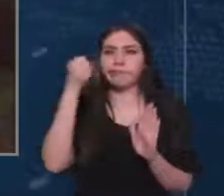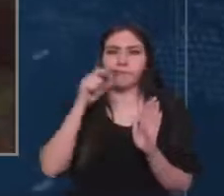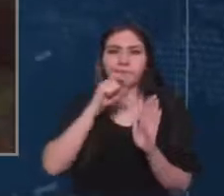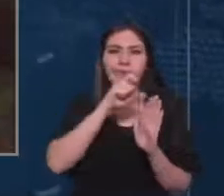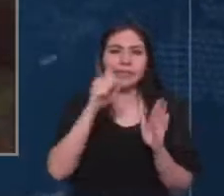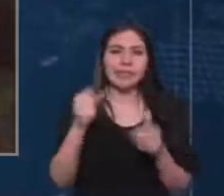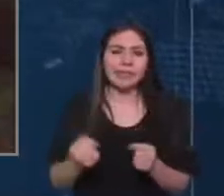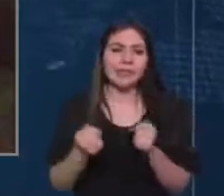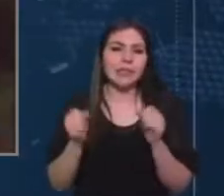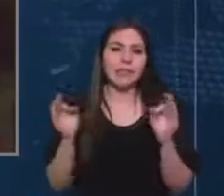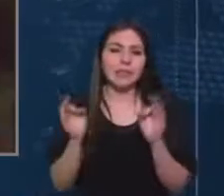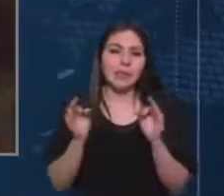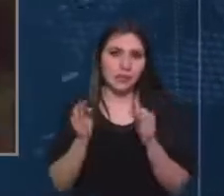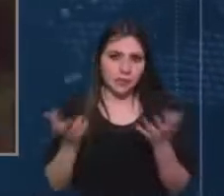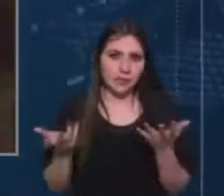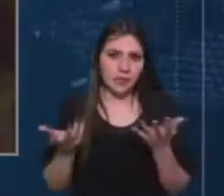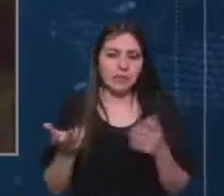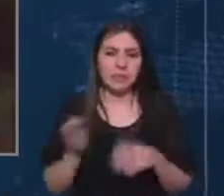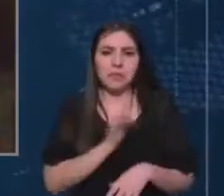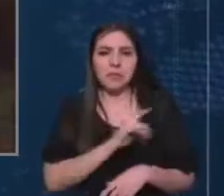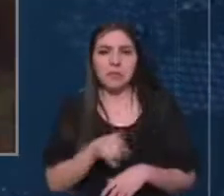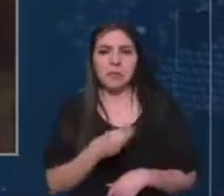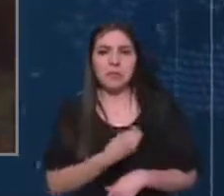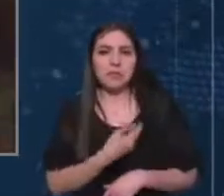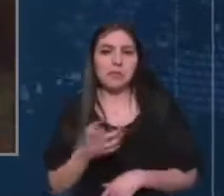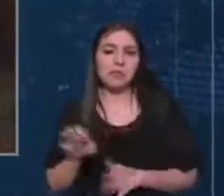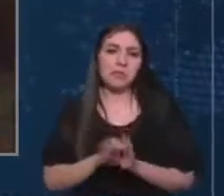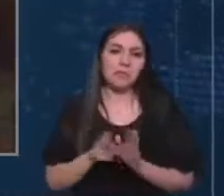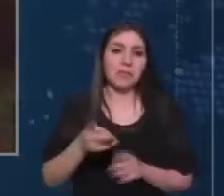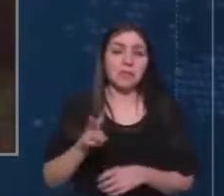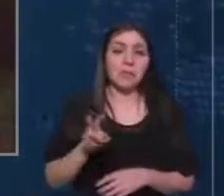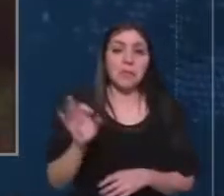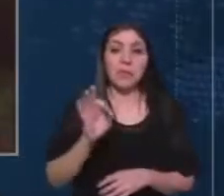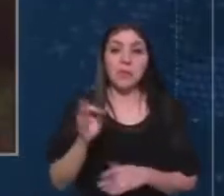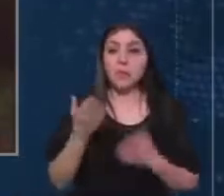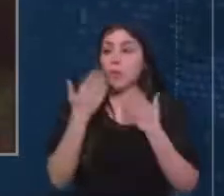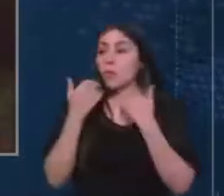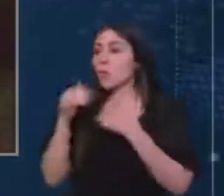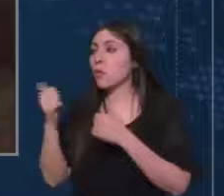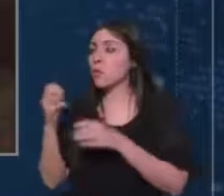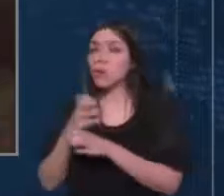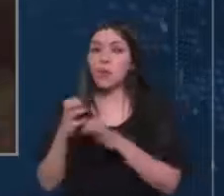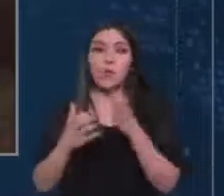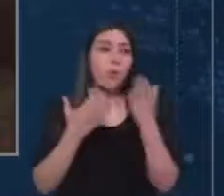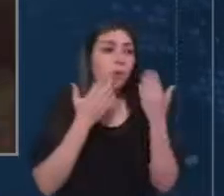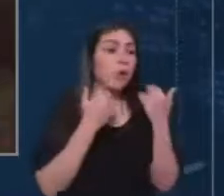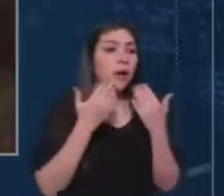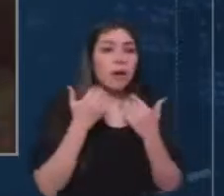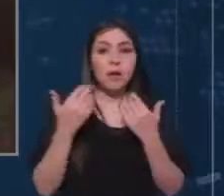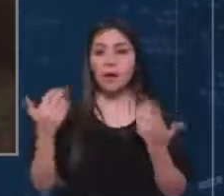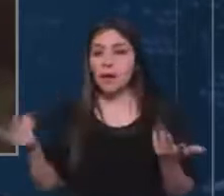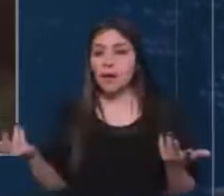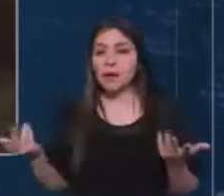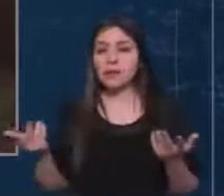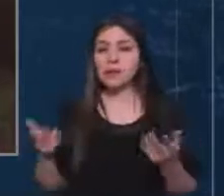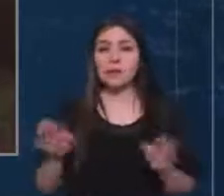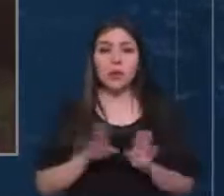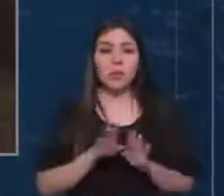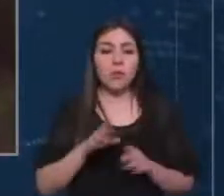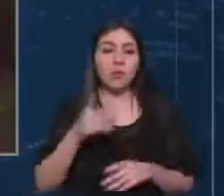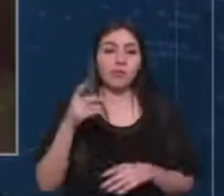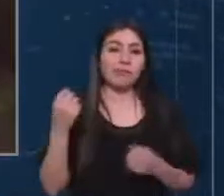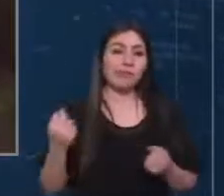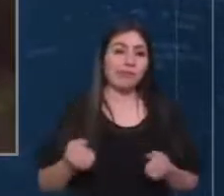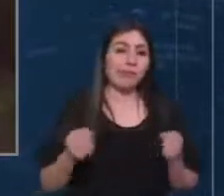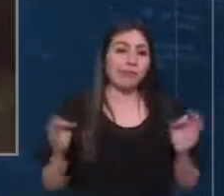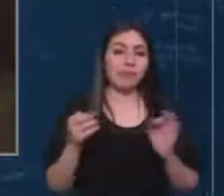ese sentido, pues es una opción, ¿no? O sea, cuando no tienes otra cosa y no tienes la infraestructura ni la logística,